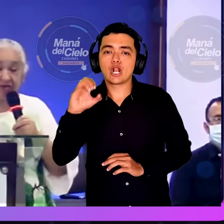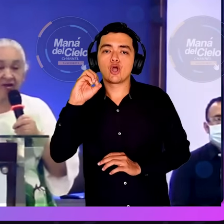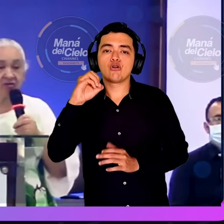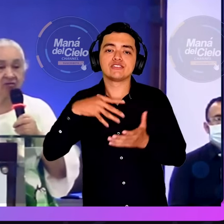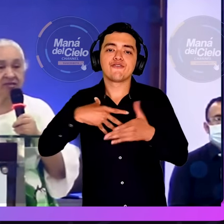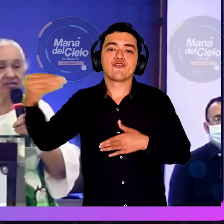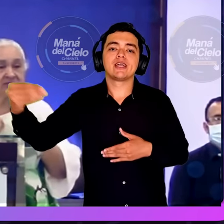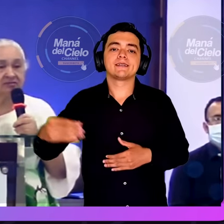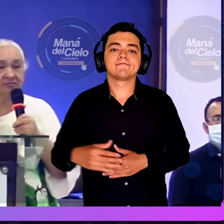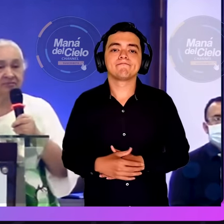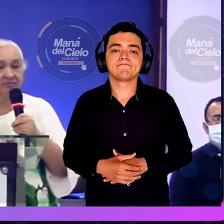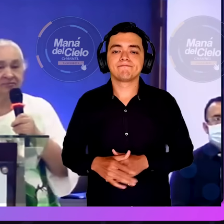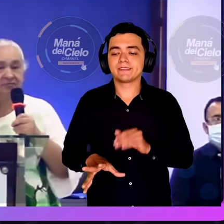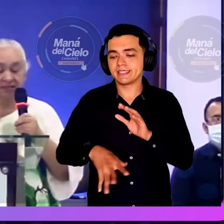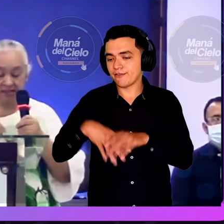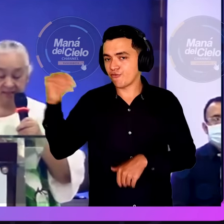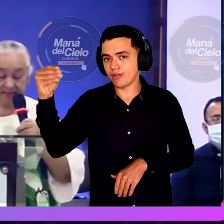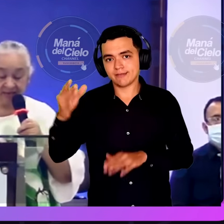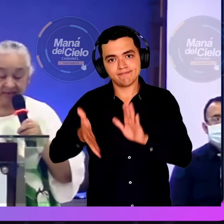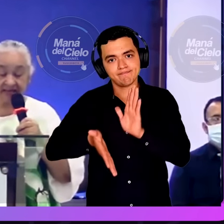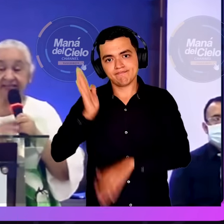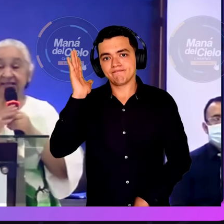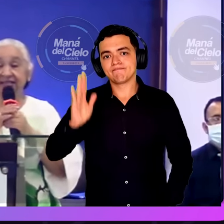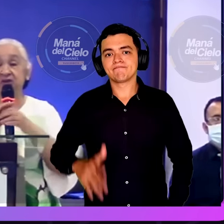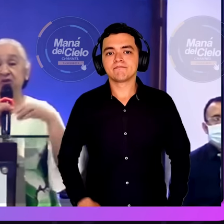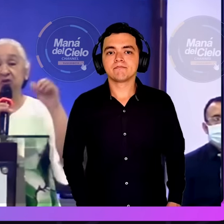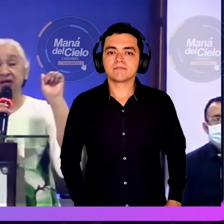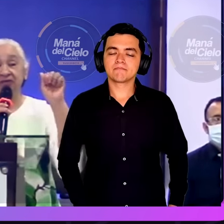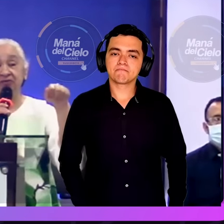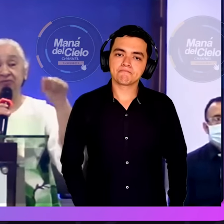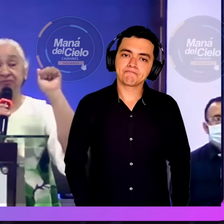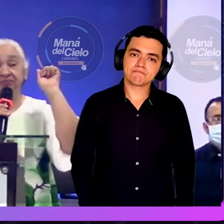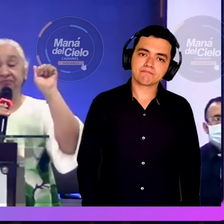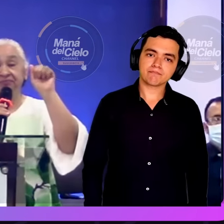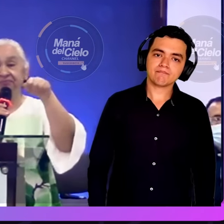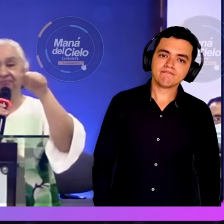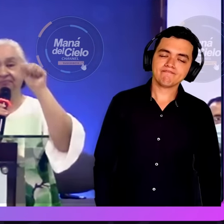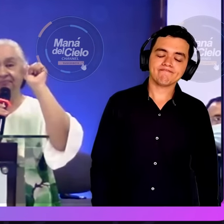se había evitado todo esto. Esta mañana aquí está el Señor tocando.